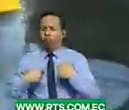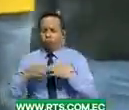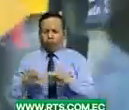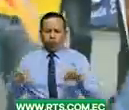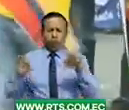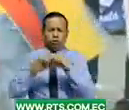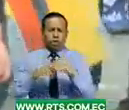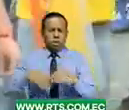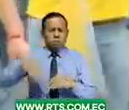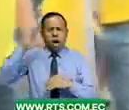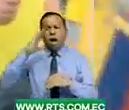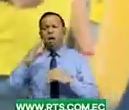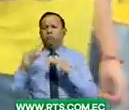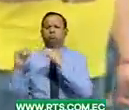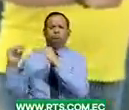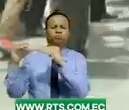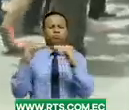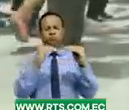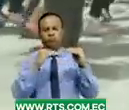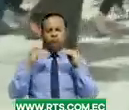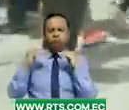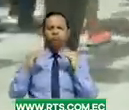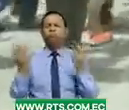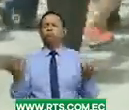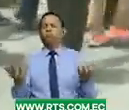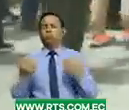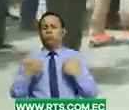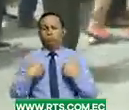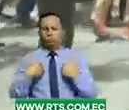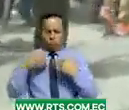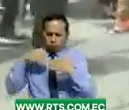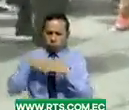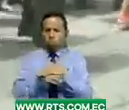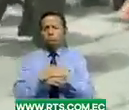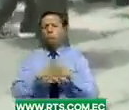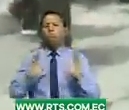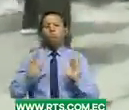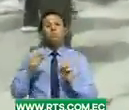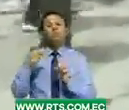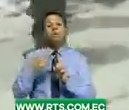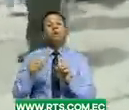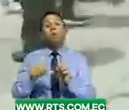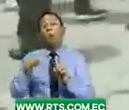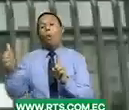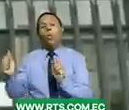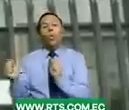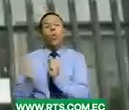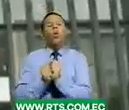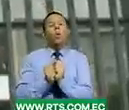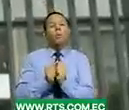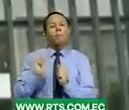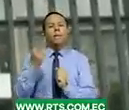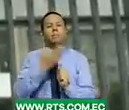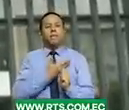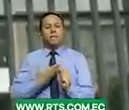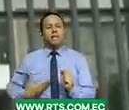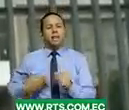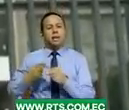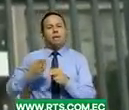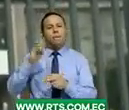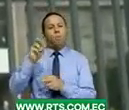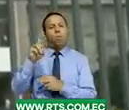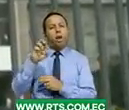la democracia antes de ingresar al Pleno. Quien también estuvo presente es el vicepresidente de la República, Alfredo